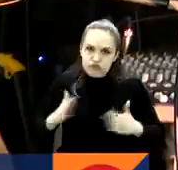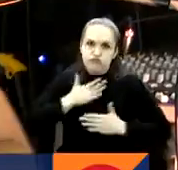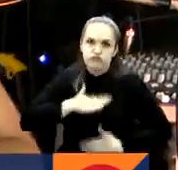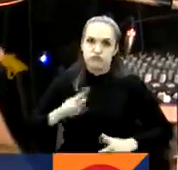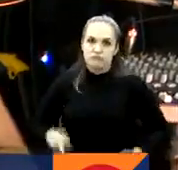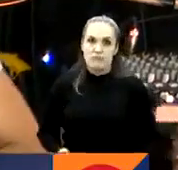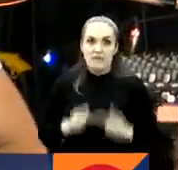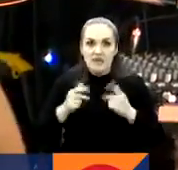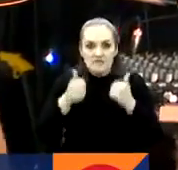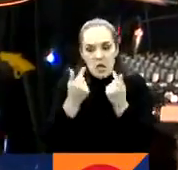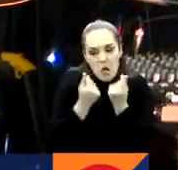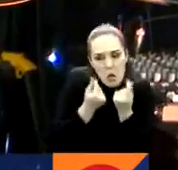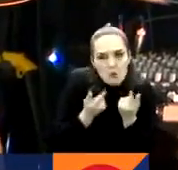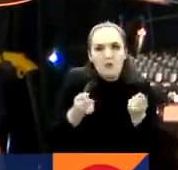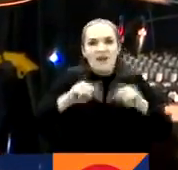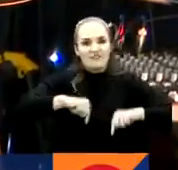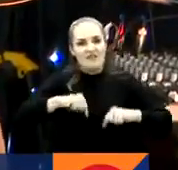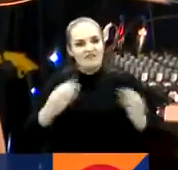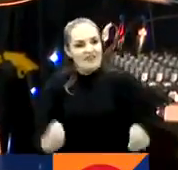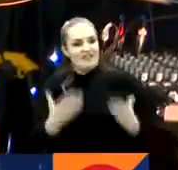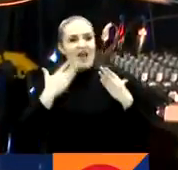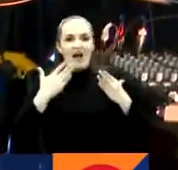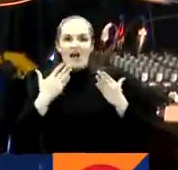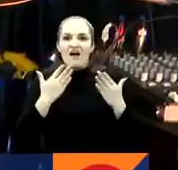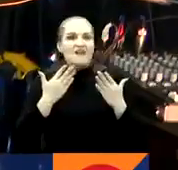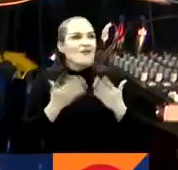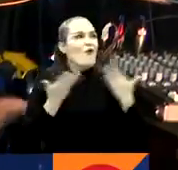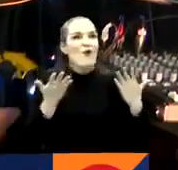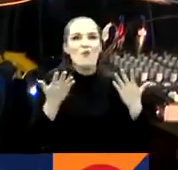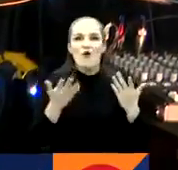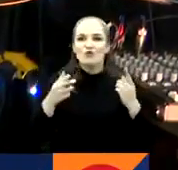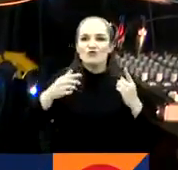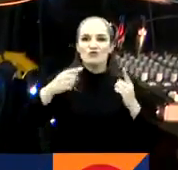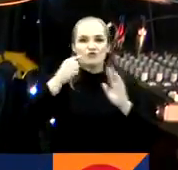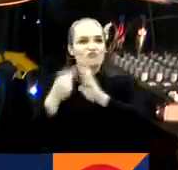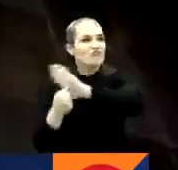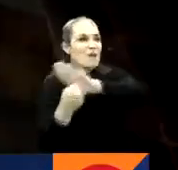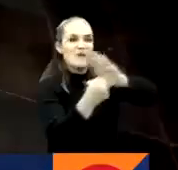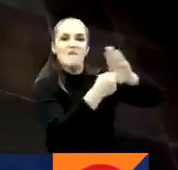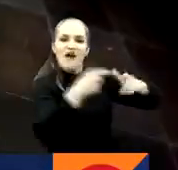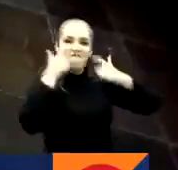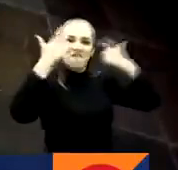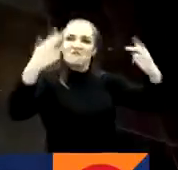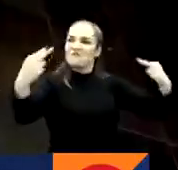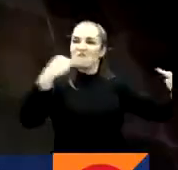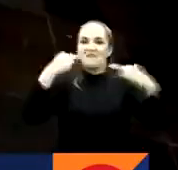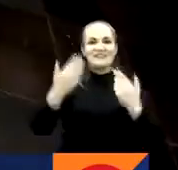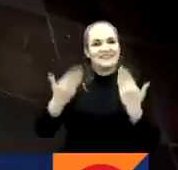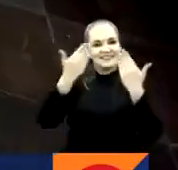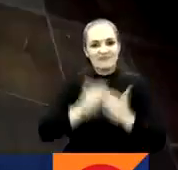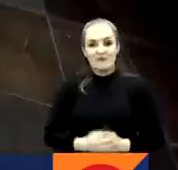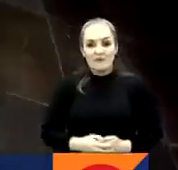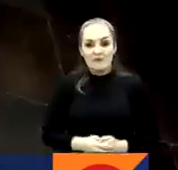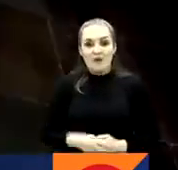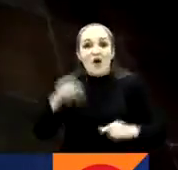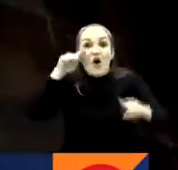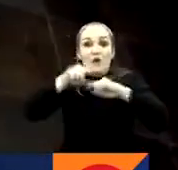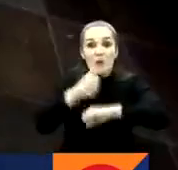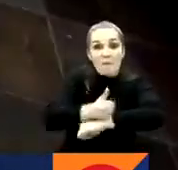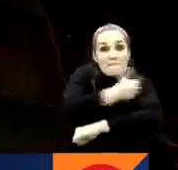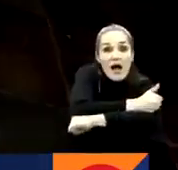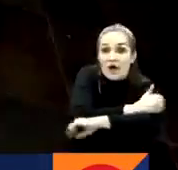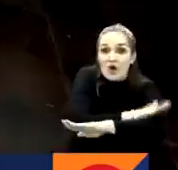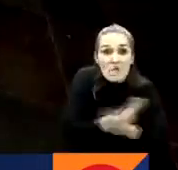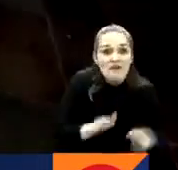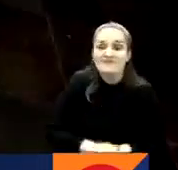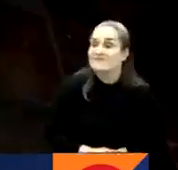vidas, tanto económica como en la parte de circulación musical. La idea no es solo tocar en bares.